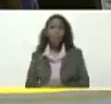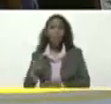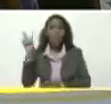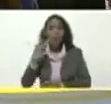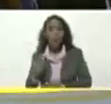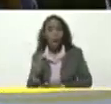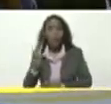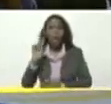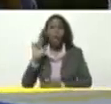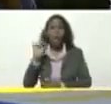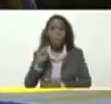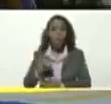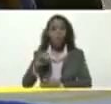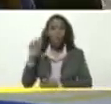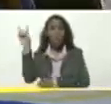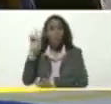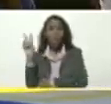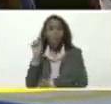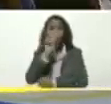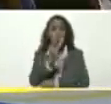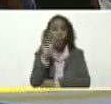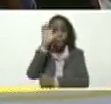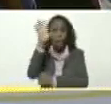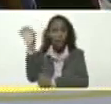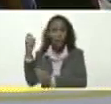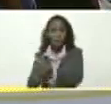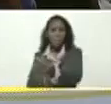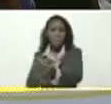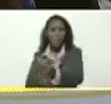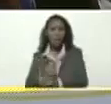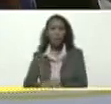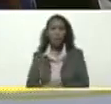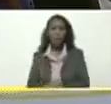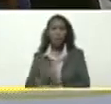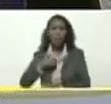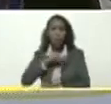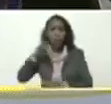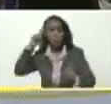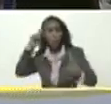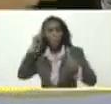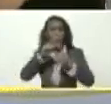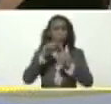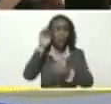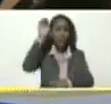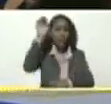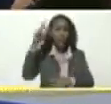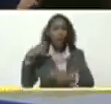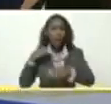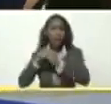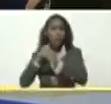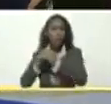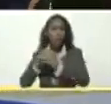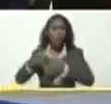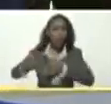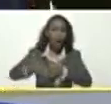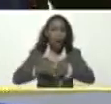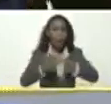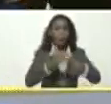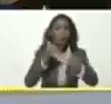Venezuela, dos países hermanos. Tenemos un destino común, un camino